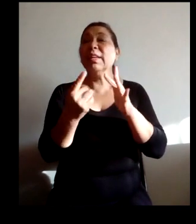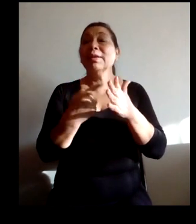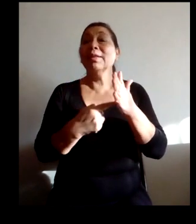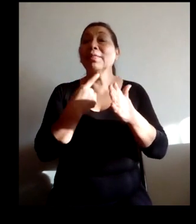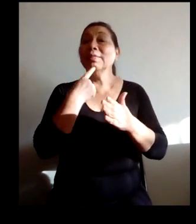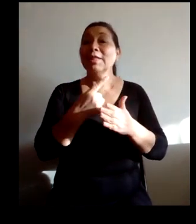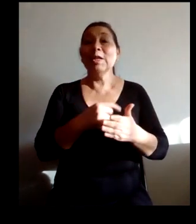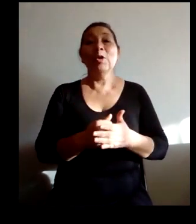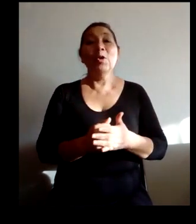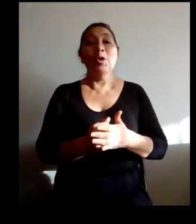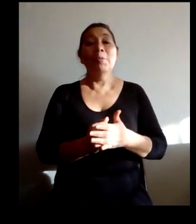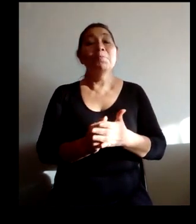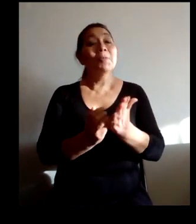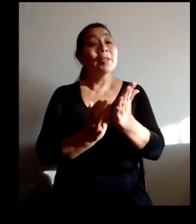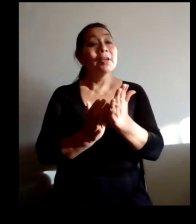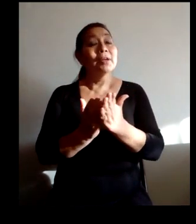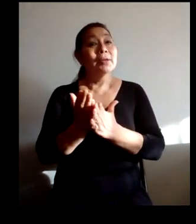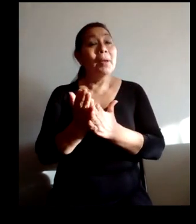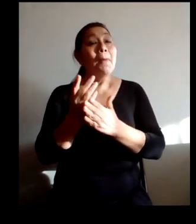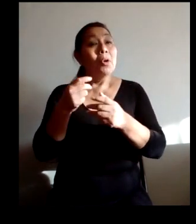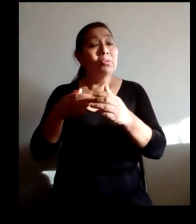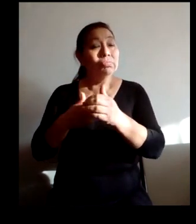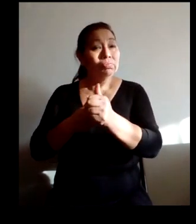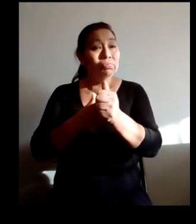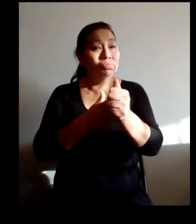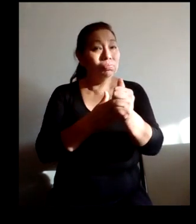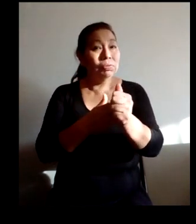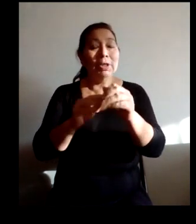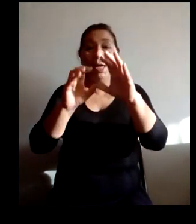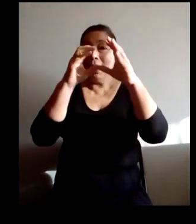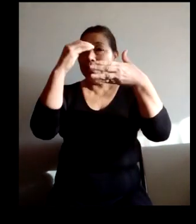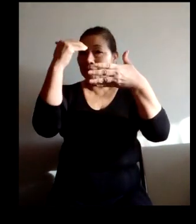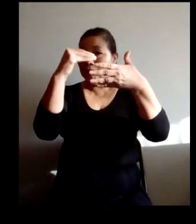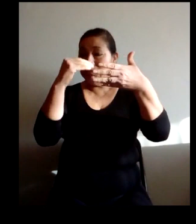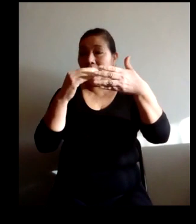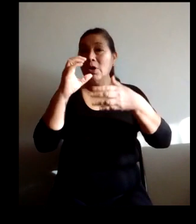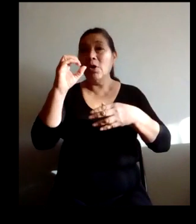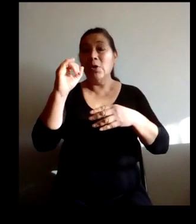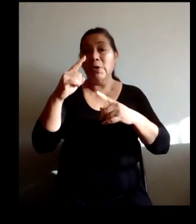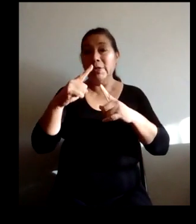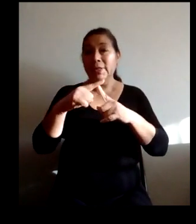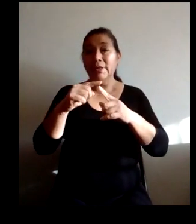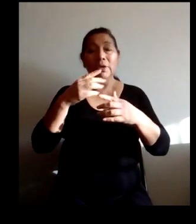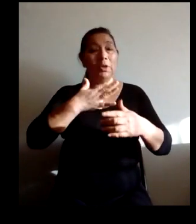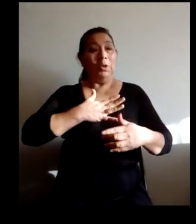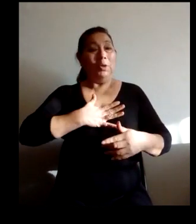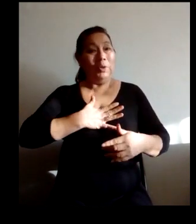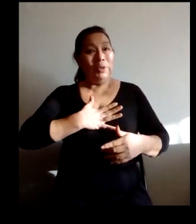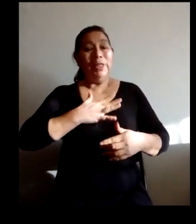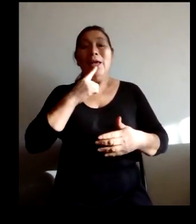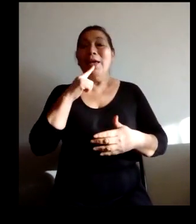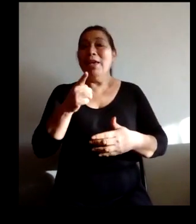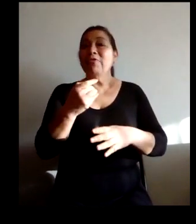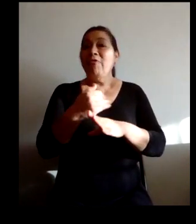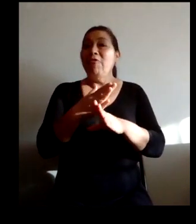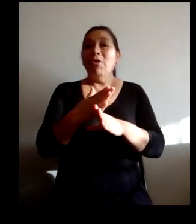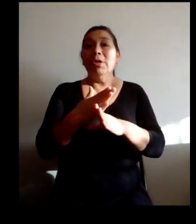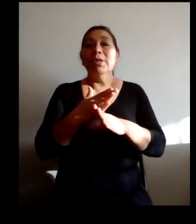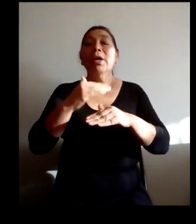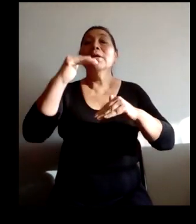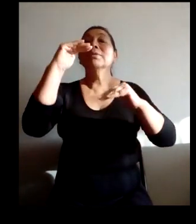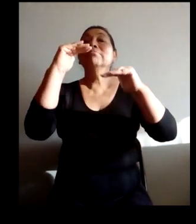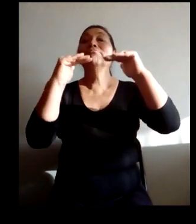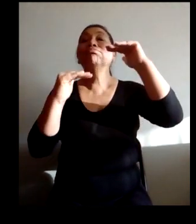la entidad fue la siguiente. El curso el guía para el uso de la clasificación internacional de la OIT de radiografías de neumoconiosis es un